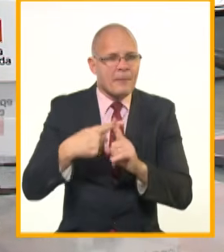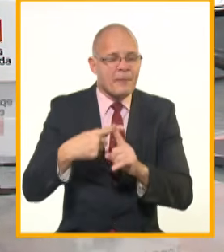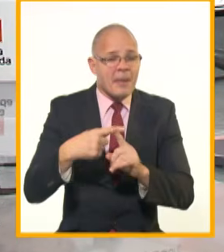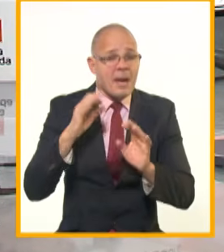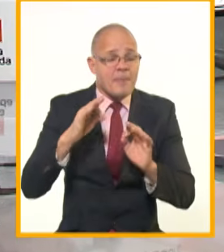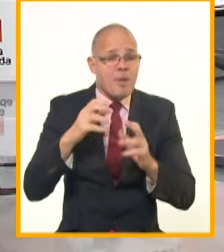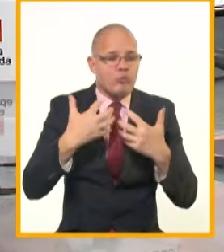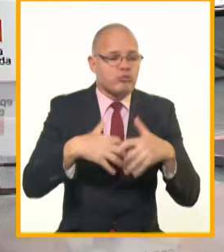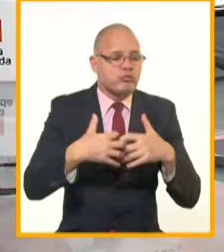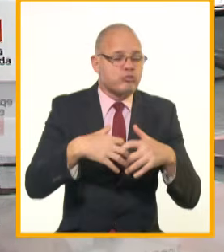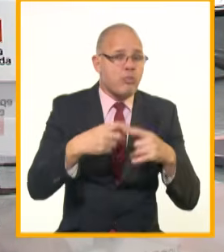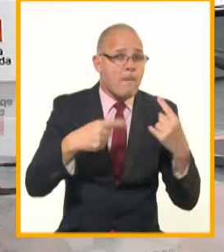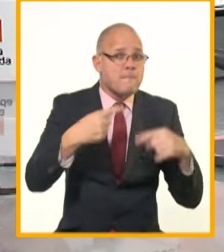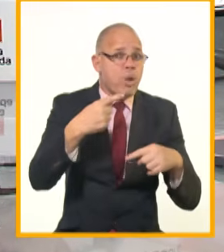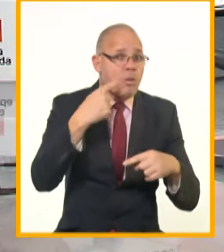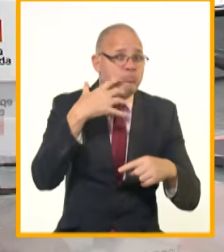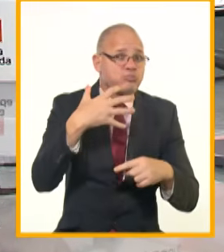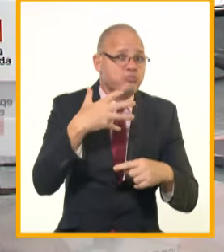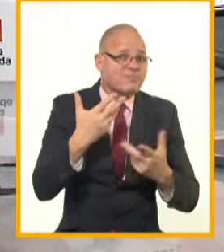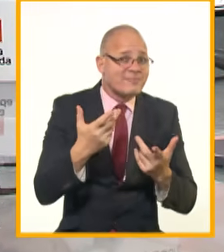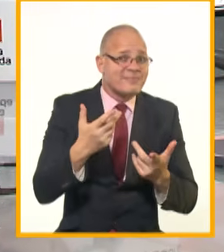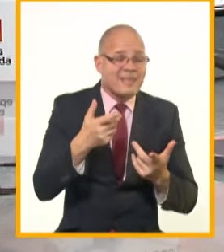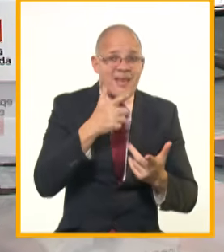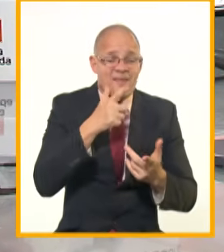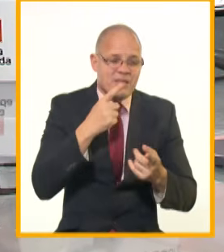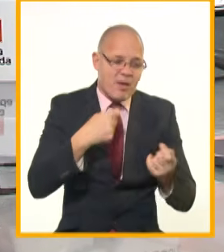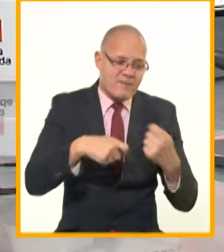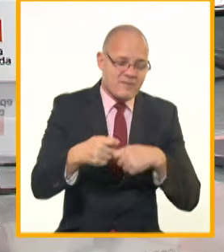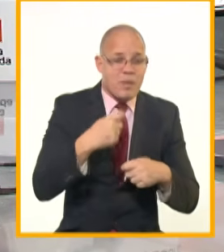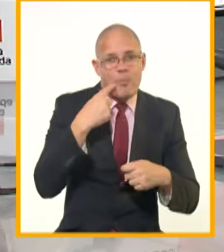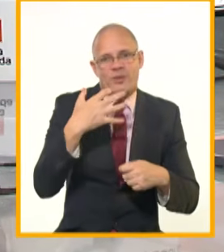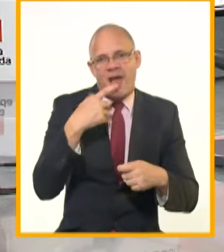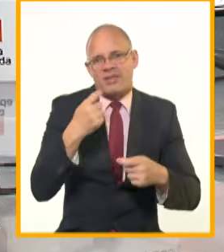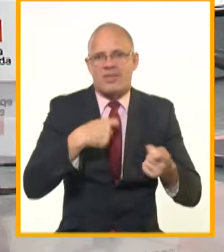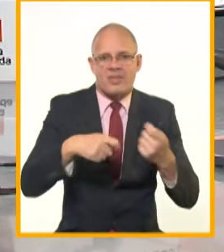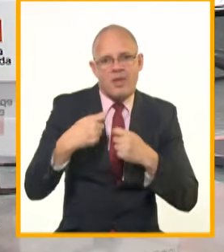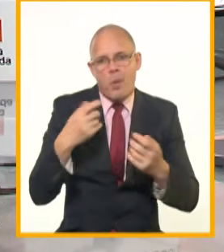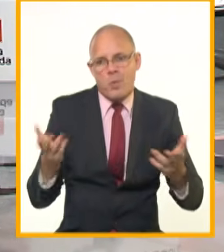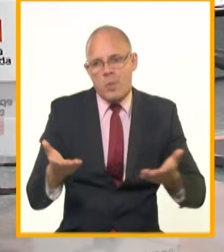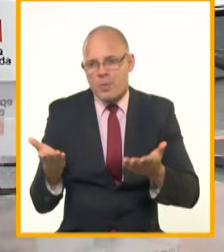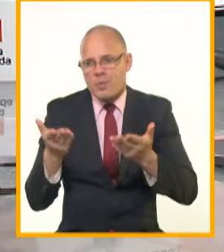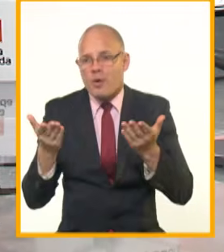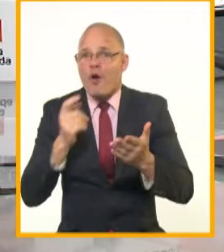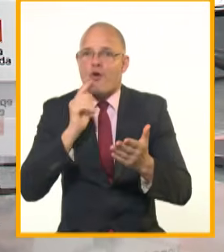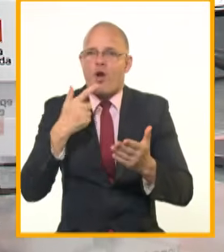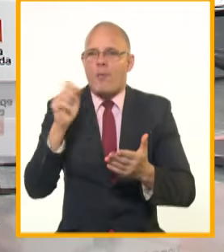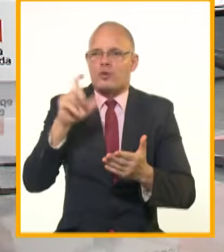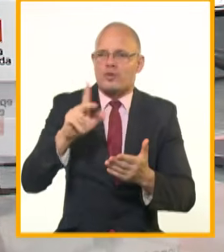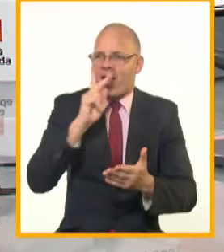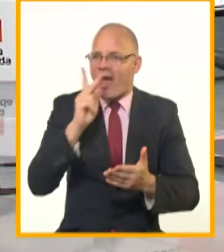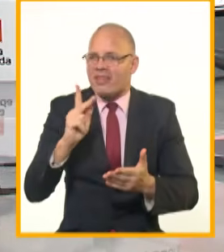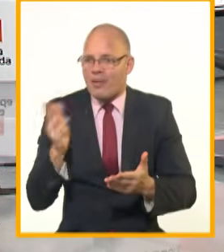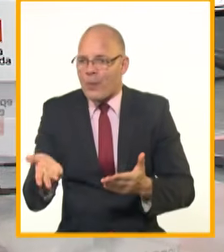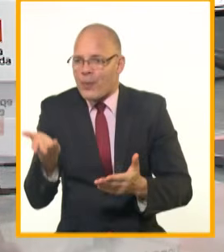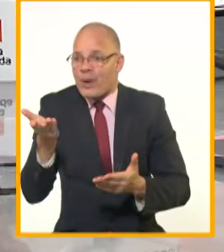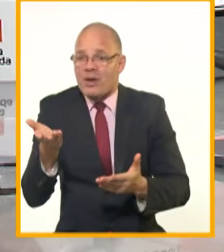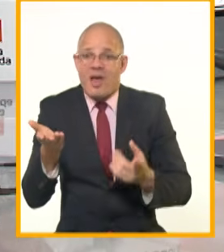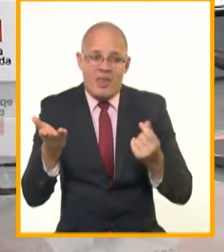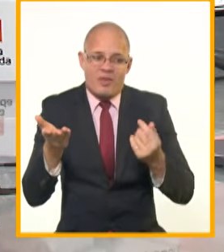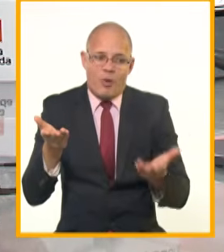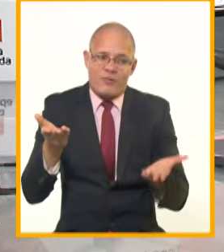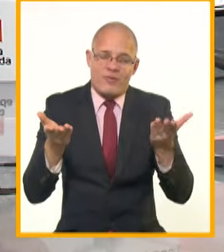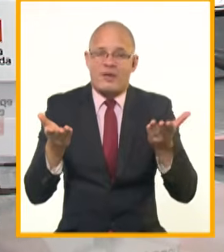producción. Sin economía no es posible poder enfrentar todos esos desafíos. Y también la cultura